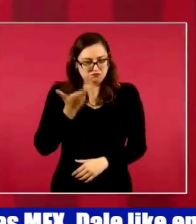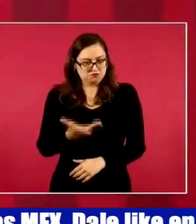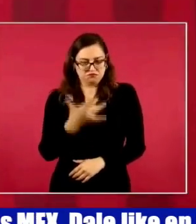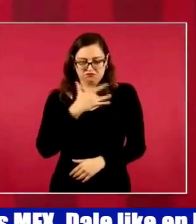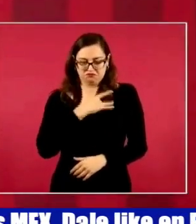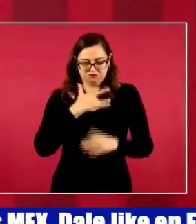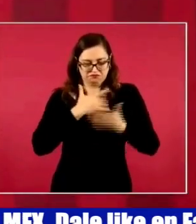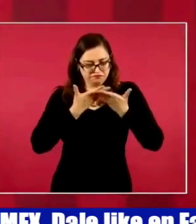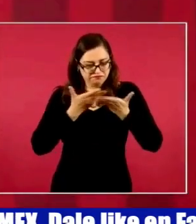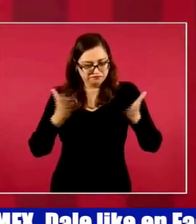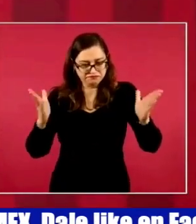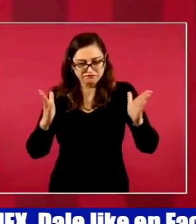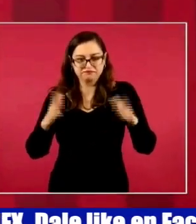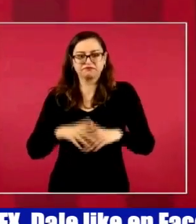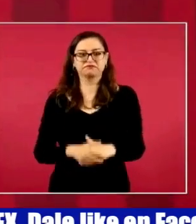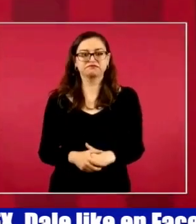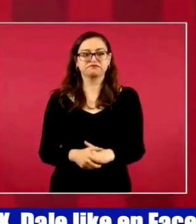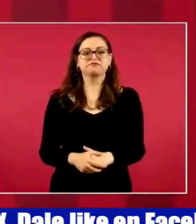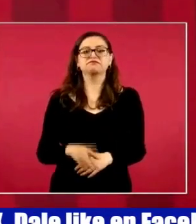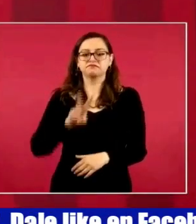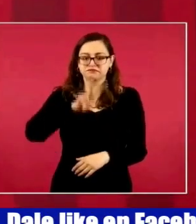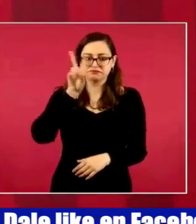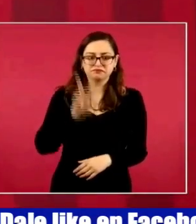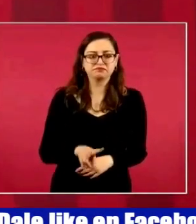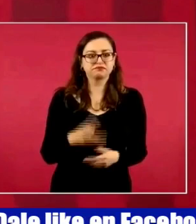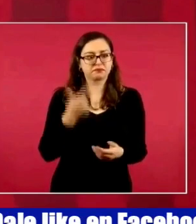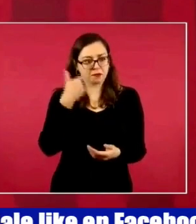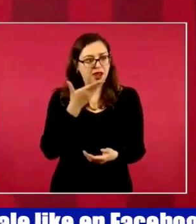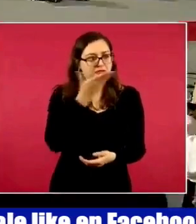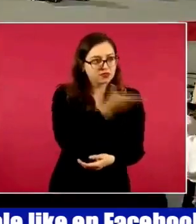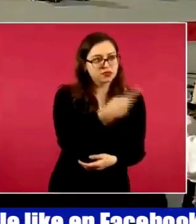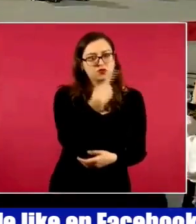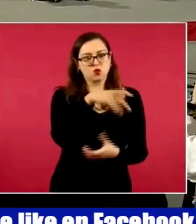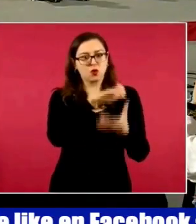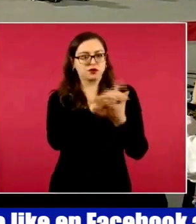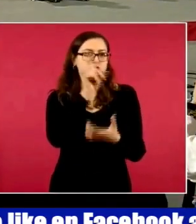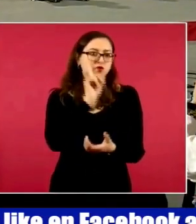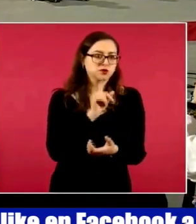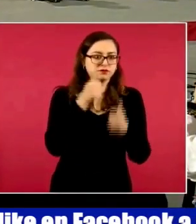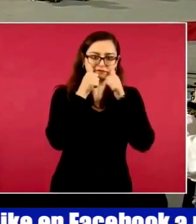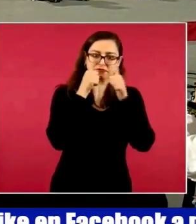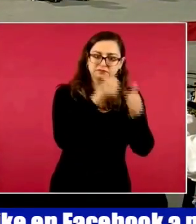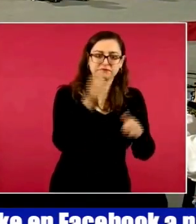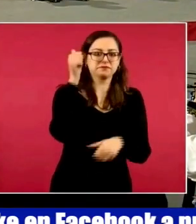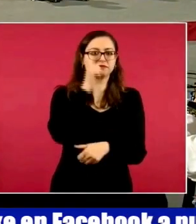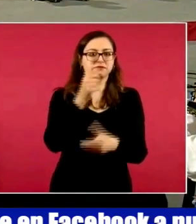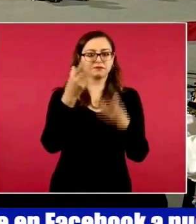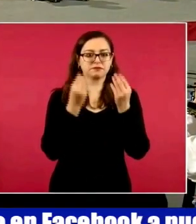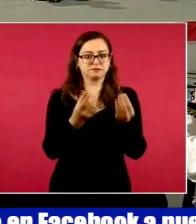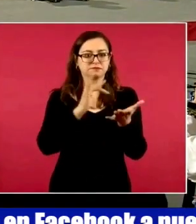corazón mío y Yori, y de Yori receptivo, para ti, para Beatriz. Muchas gracias.